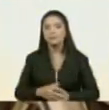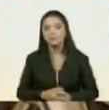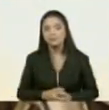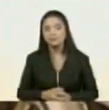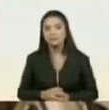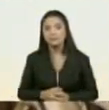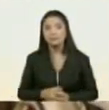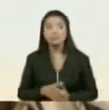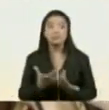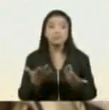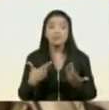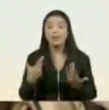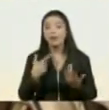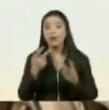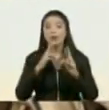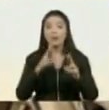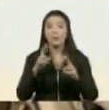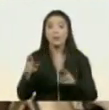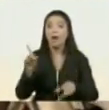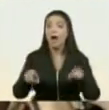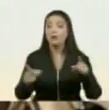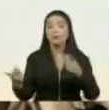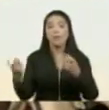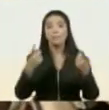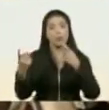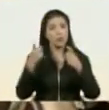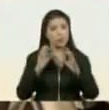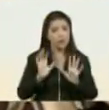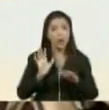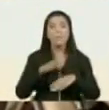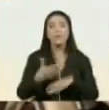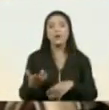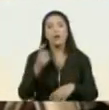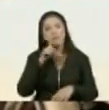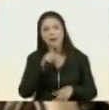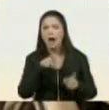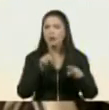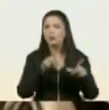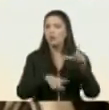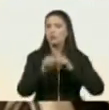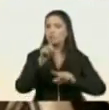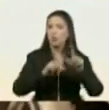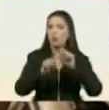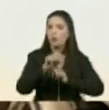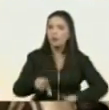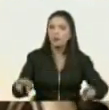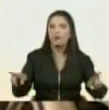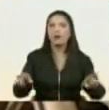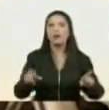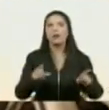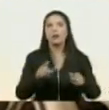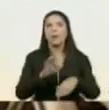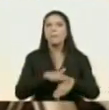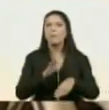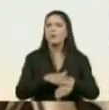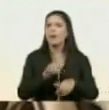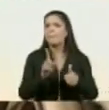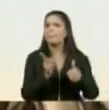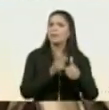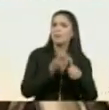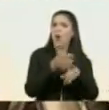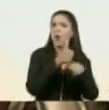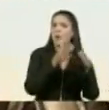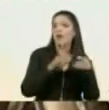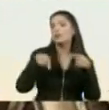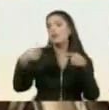responder anticipadamente alguna pregunta, porque como vi algunos tweets publicados, que si por qué no se hace primero la elección de